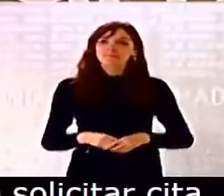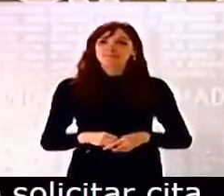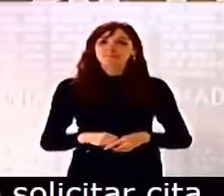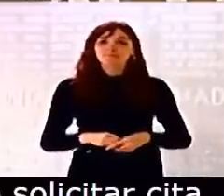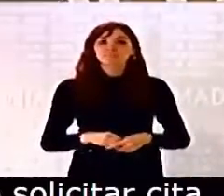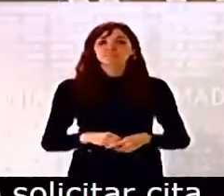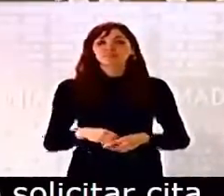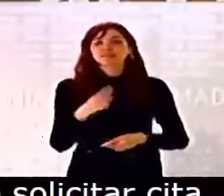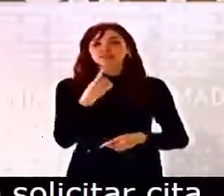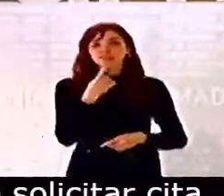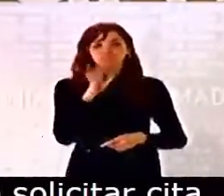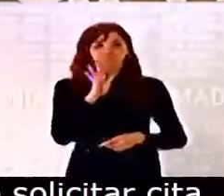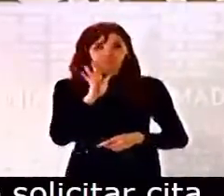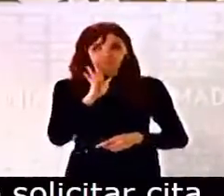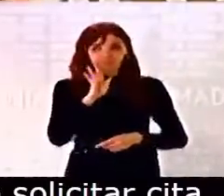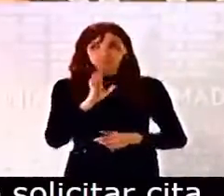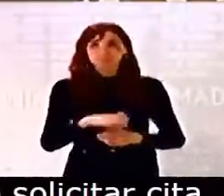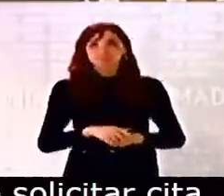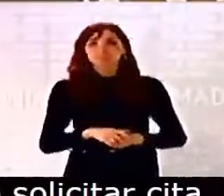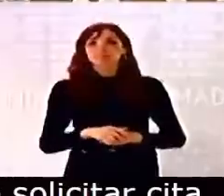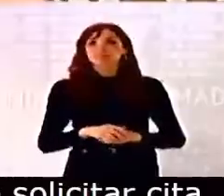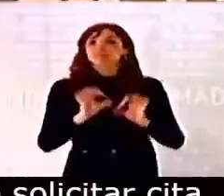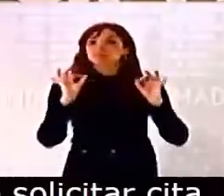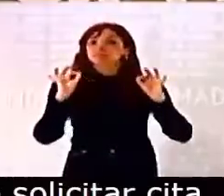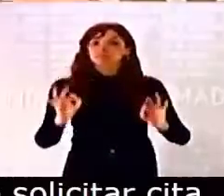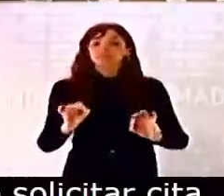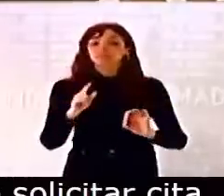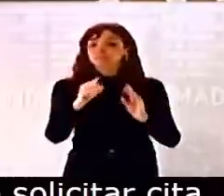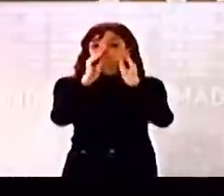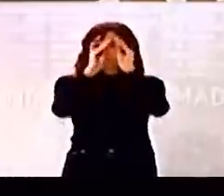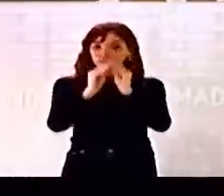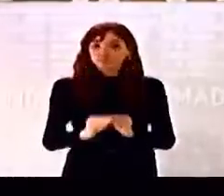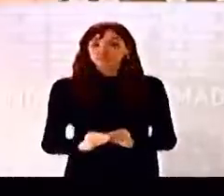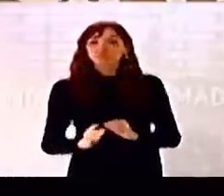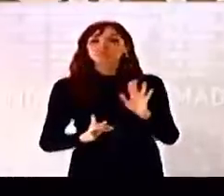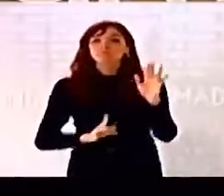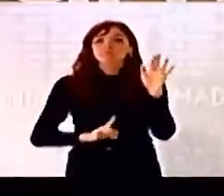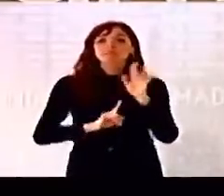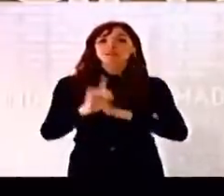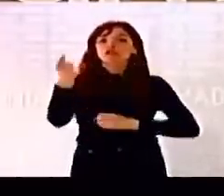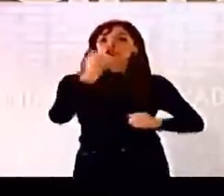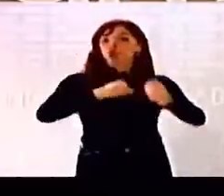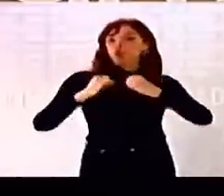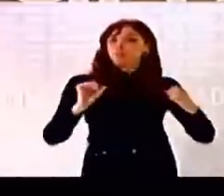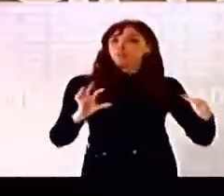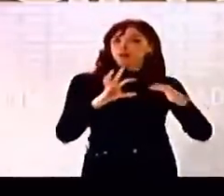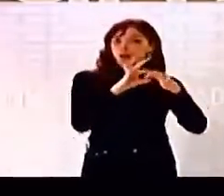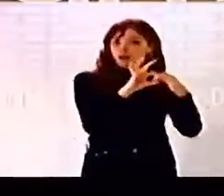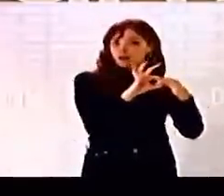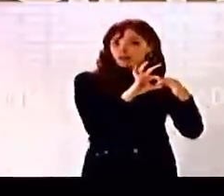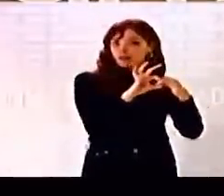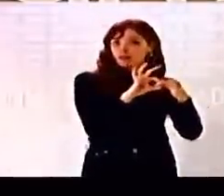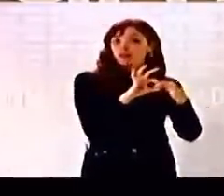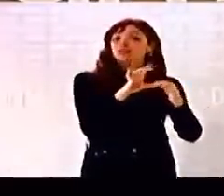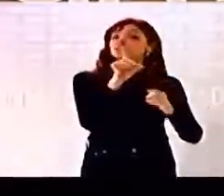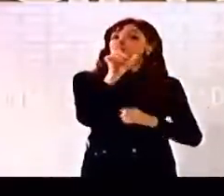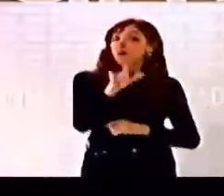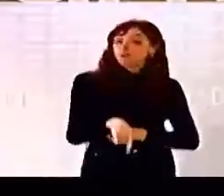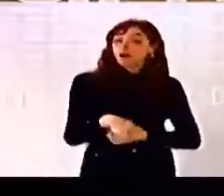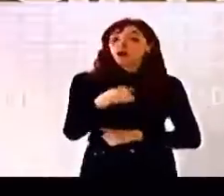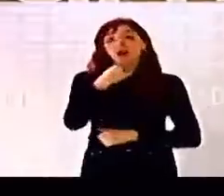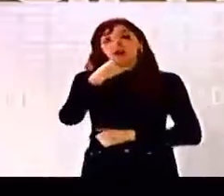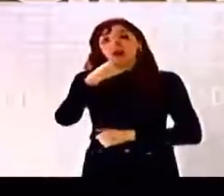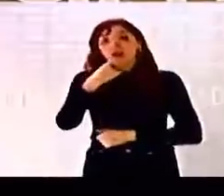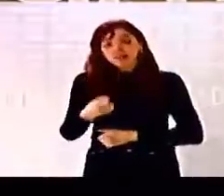Y les decía, eso es el desarrollo económico. Les decía que tenemos que mitigar